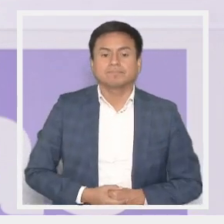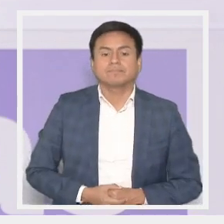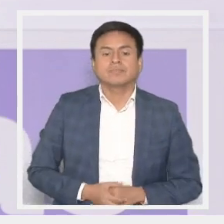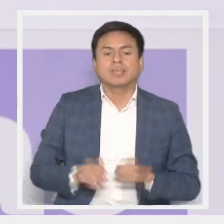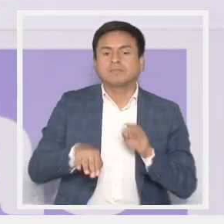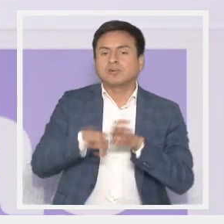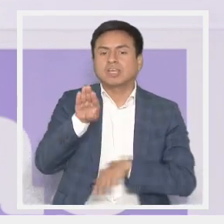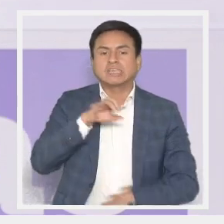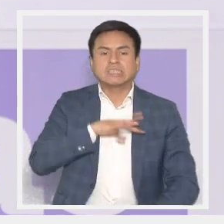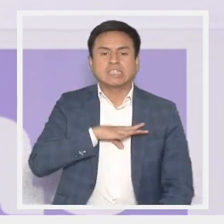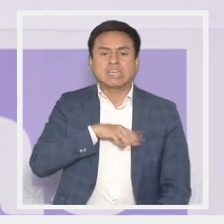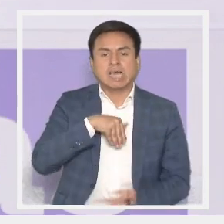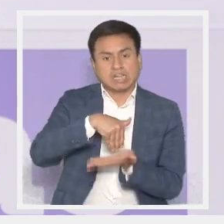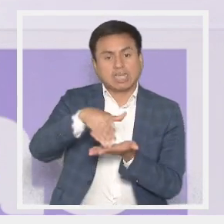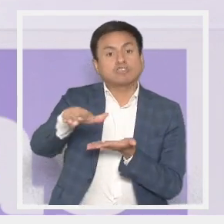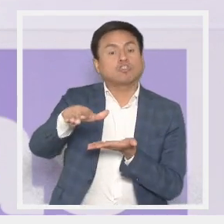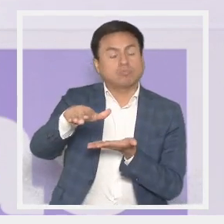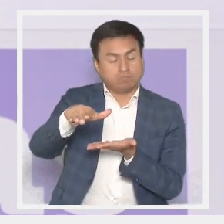la mayoría de Chile rechazó